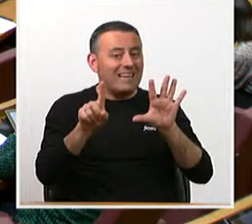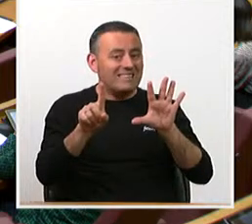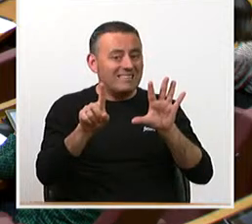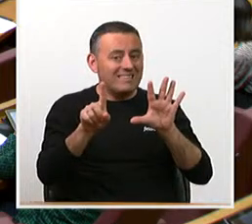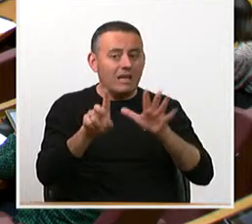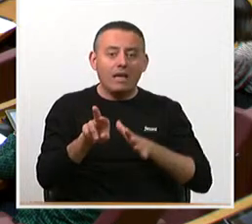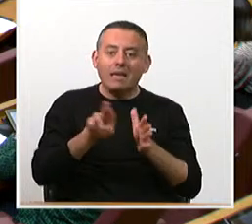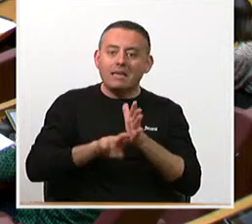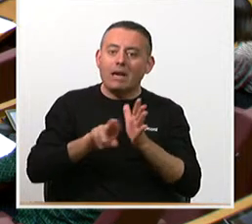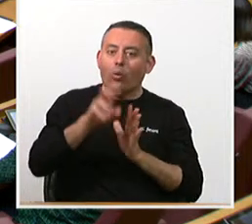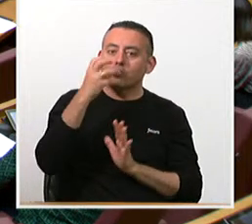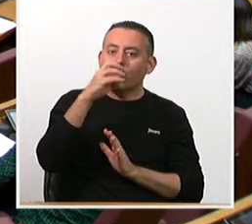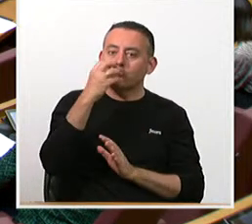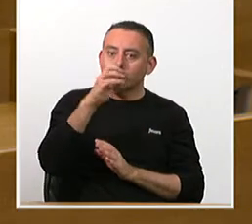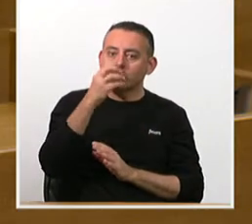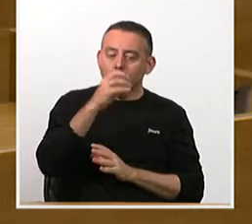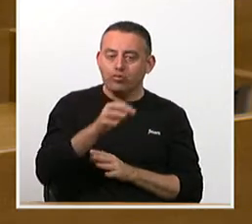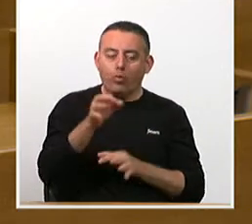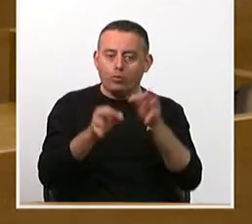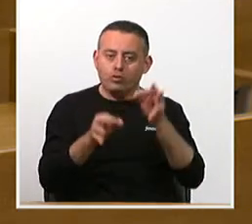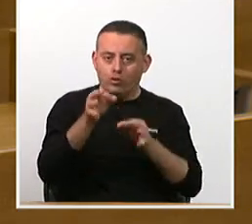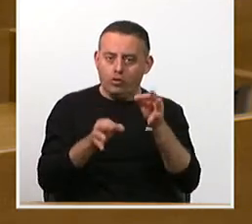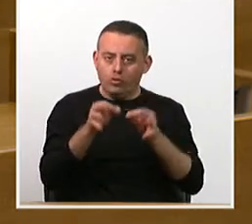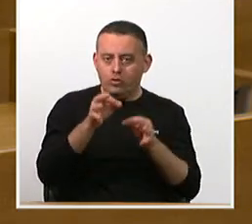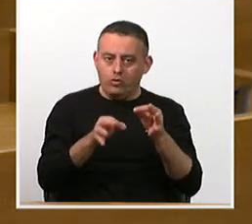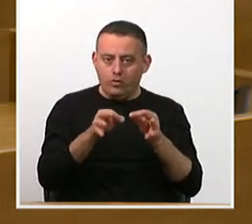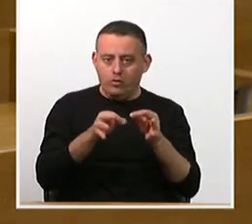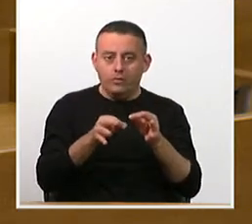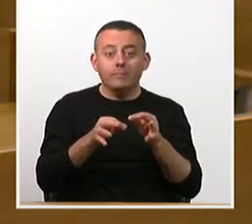que es defensar la nuestra y no callar